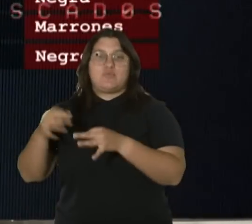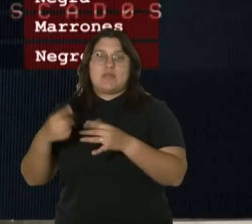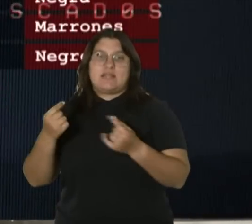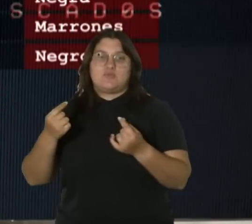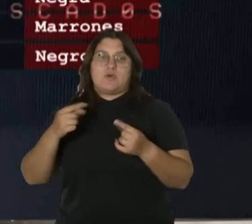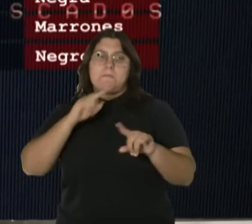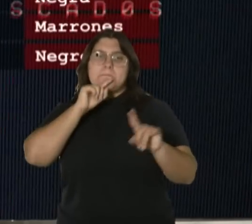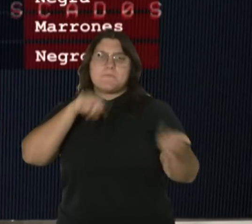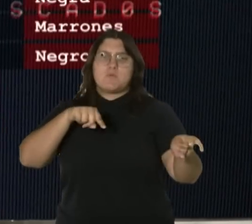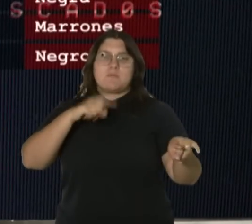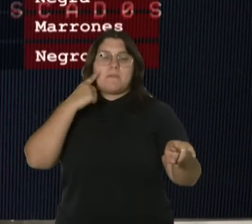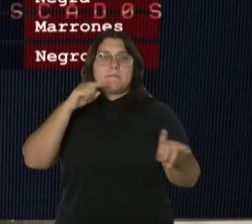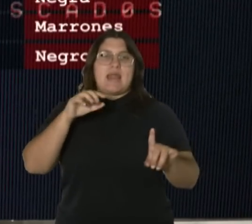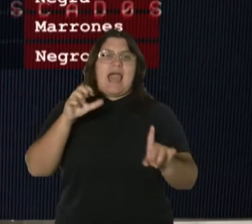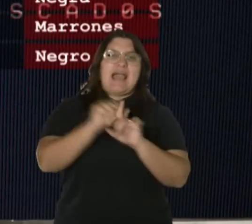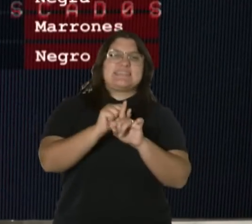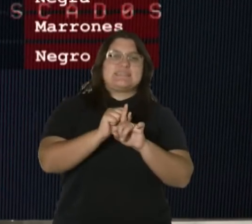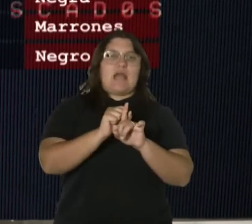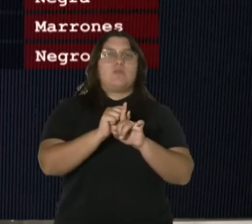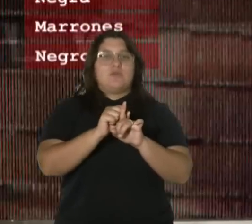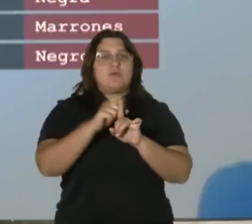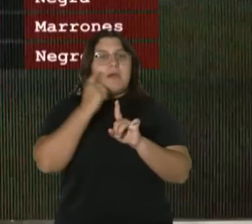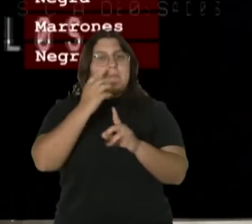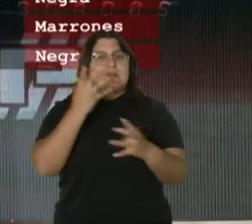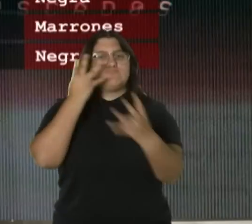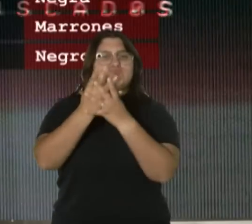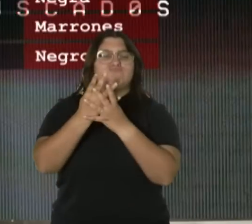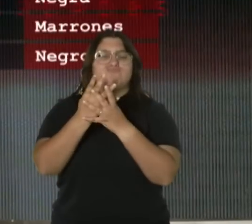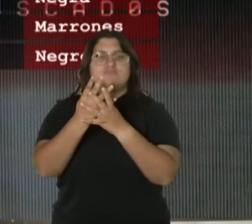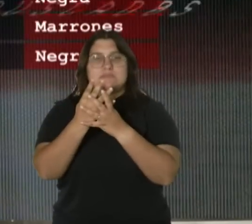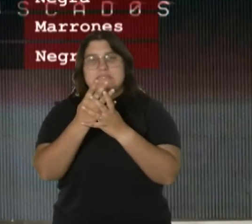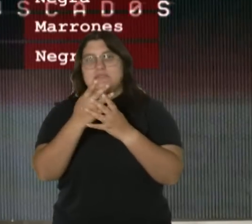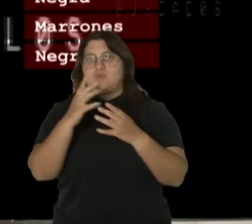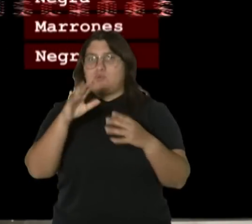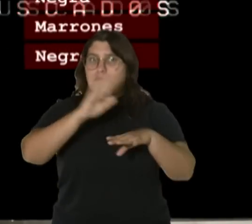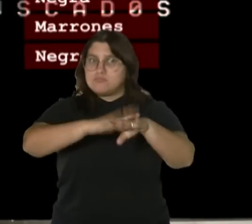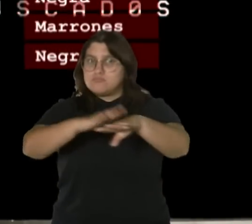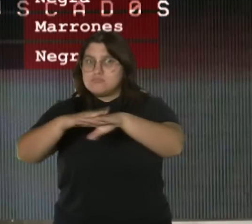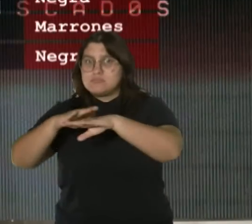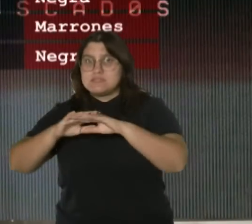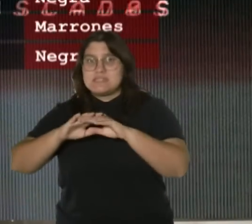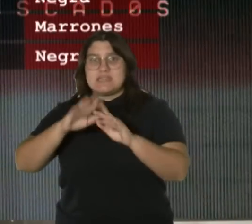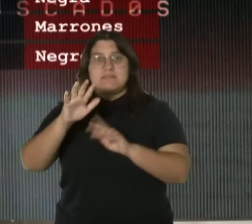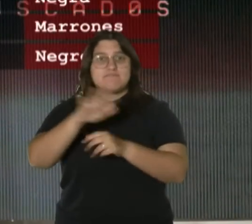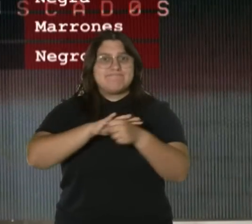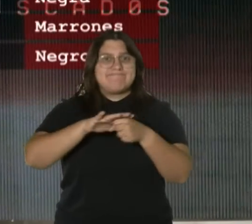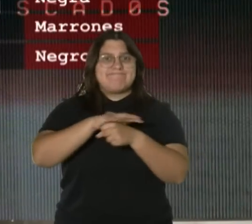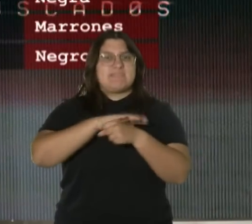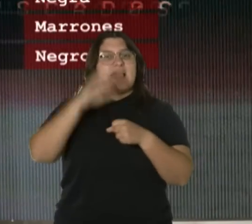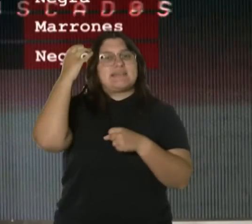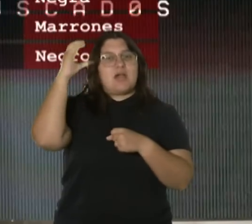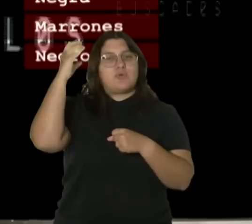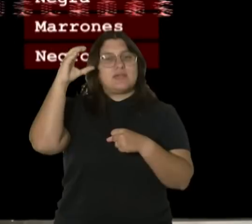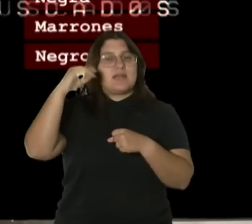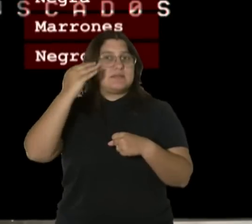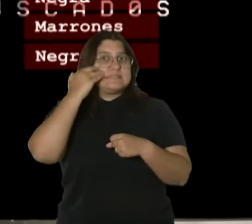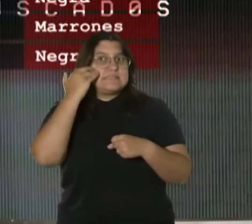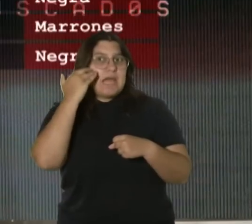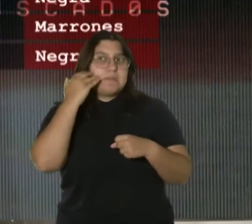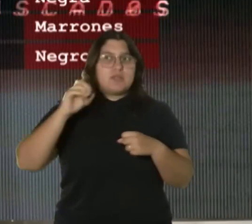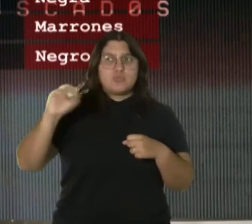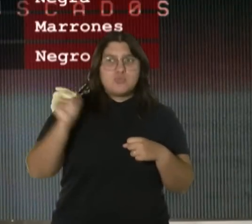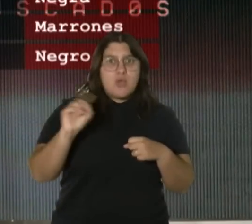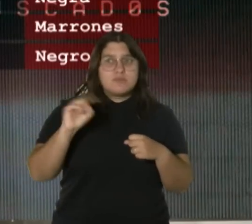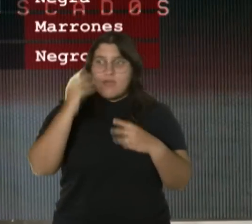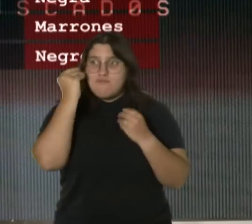emite una orden de arresto y estamos exhortando a toda la ciudadanía de Country Club de toda el área de Carolina que cualquier persona